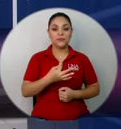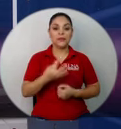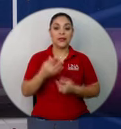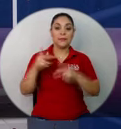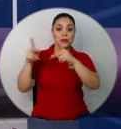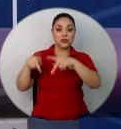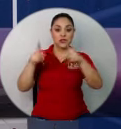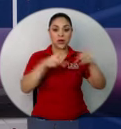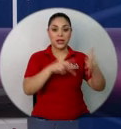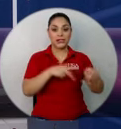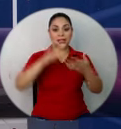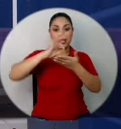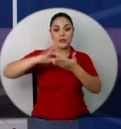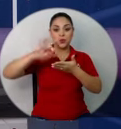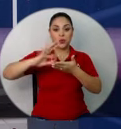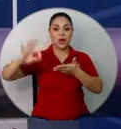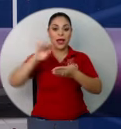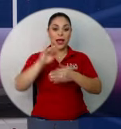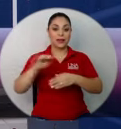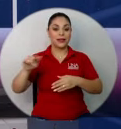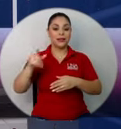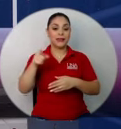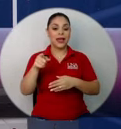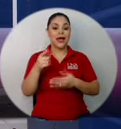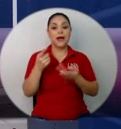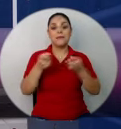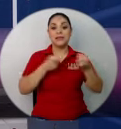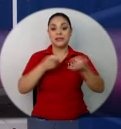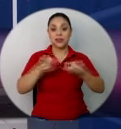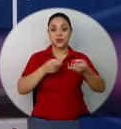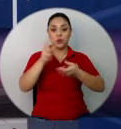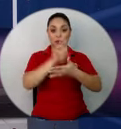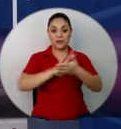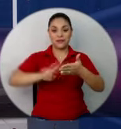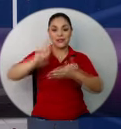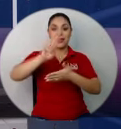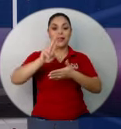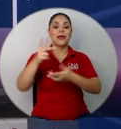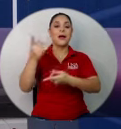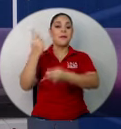de la Escuela de Administración que siempre nos colabora con estos temas.